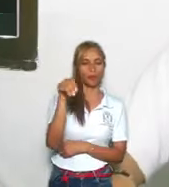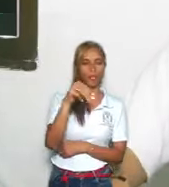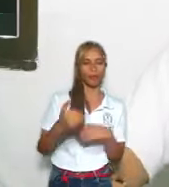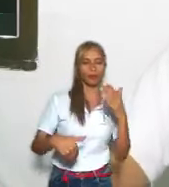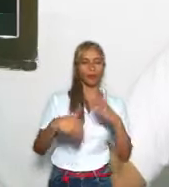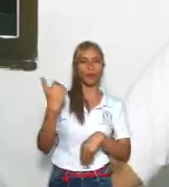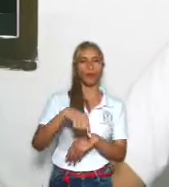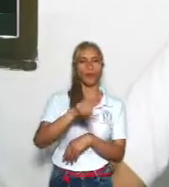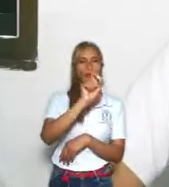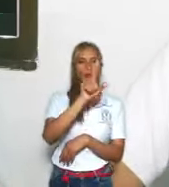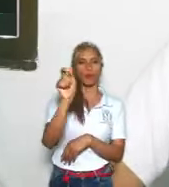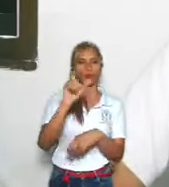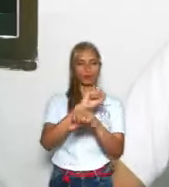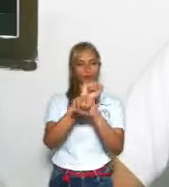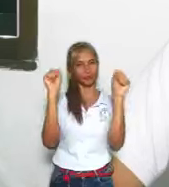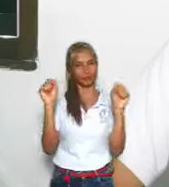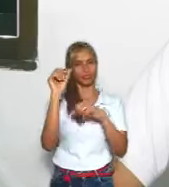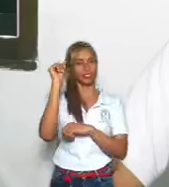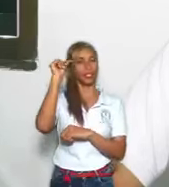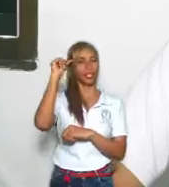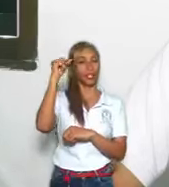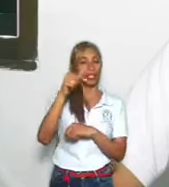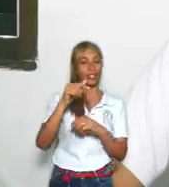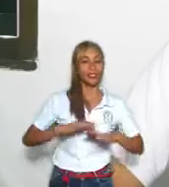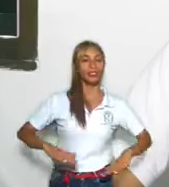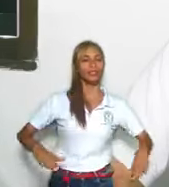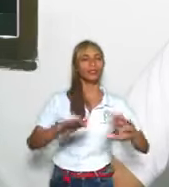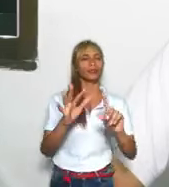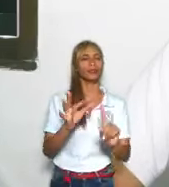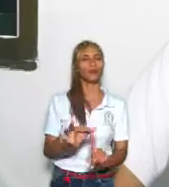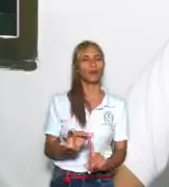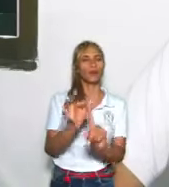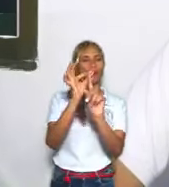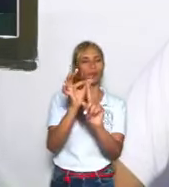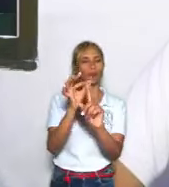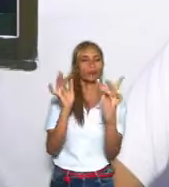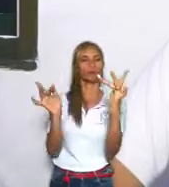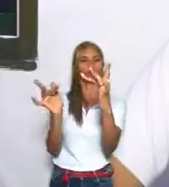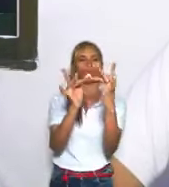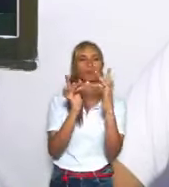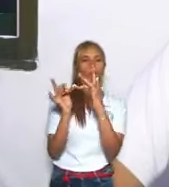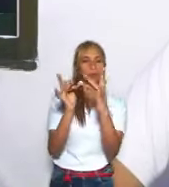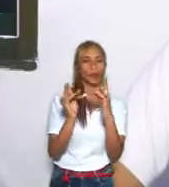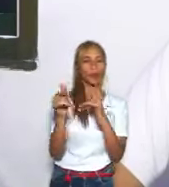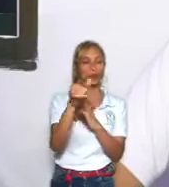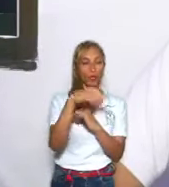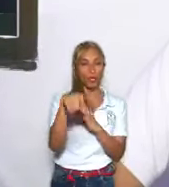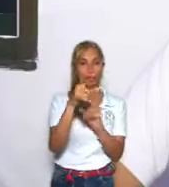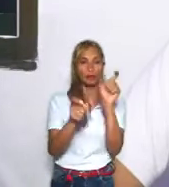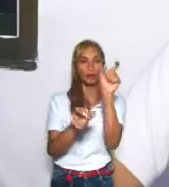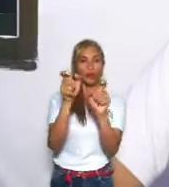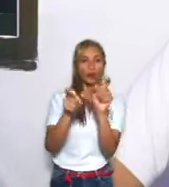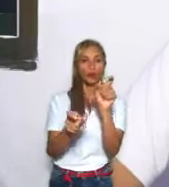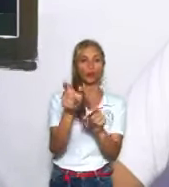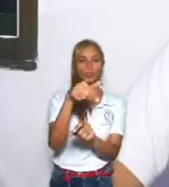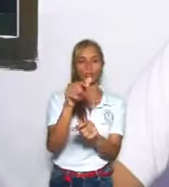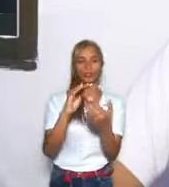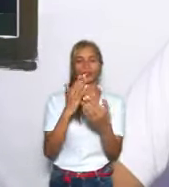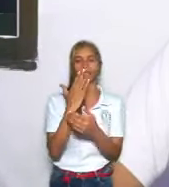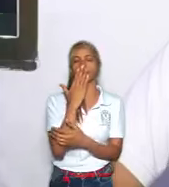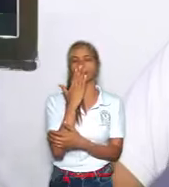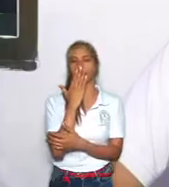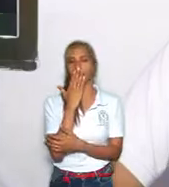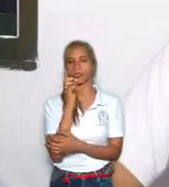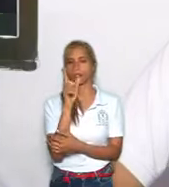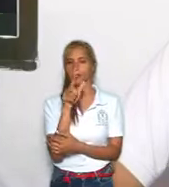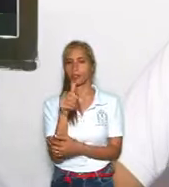de la mañana. Y recordemos que es el espacio también especial para estar en contacto con todos ustedes como usuarios, como calarqueños y como seguidores también de